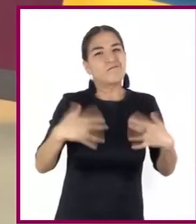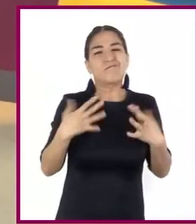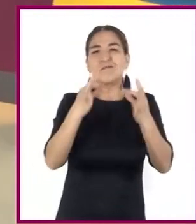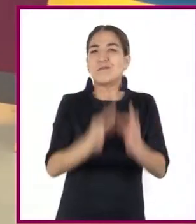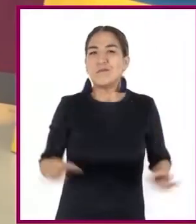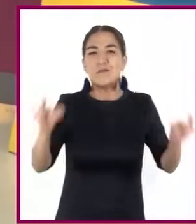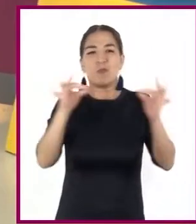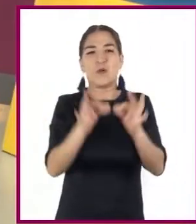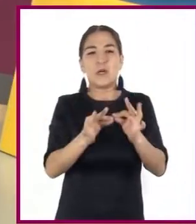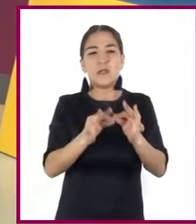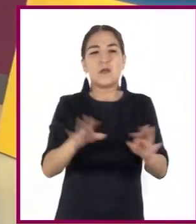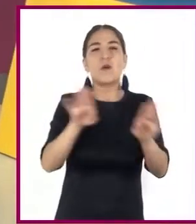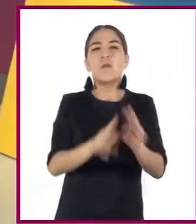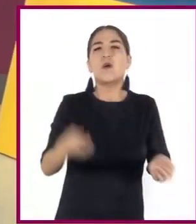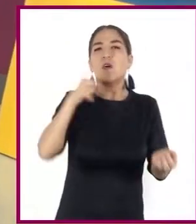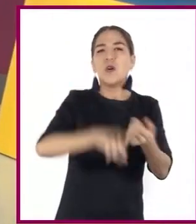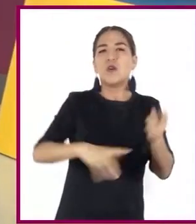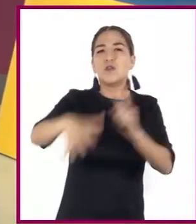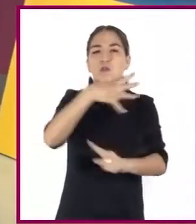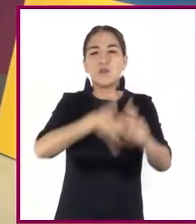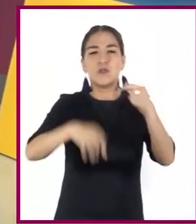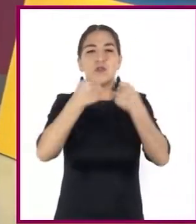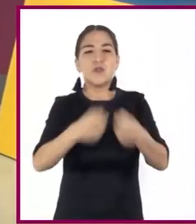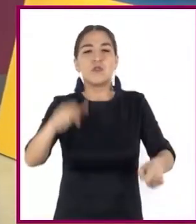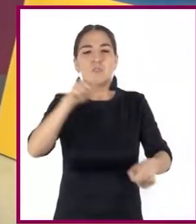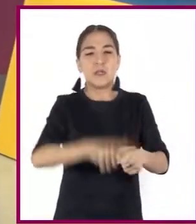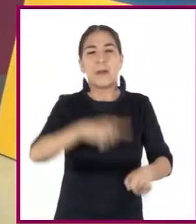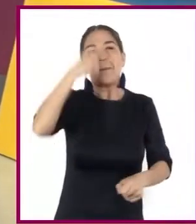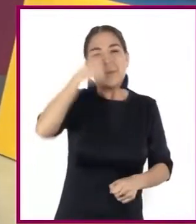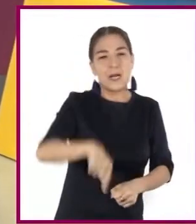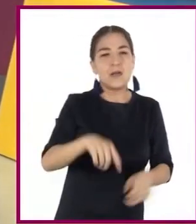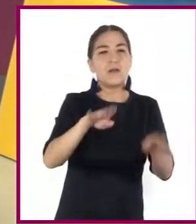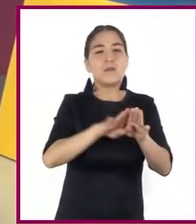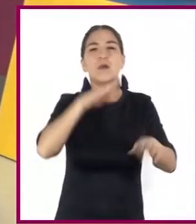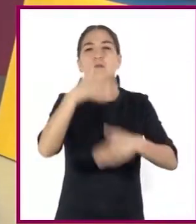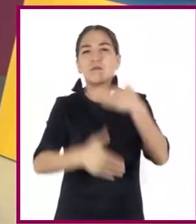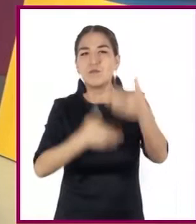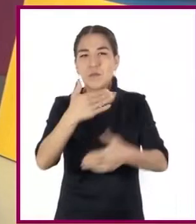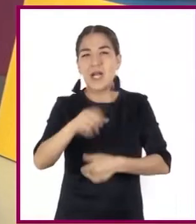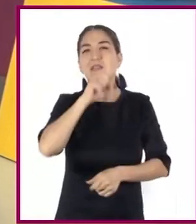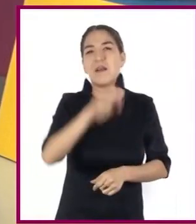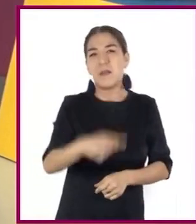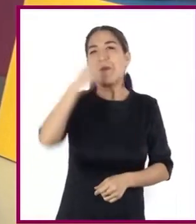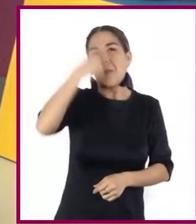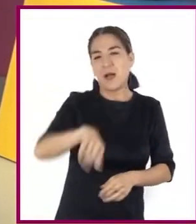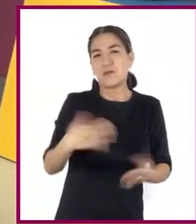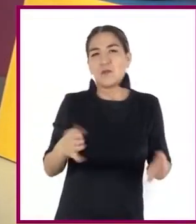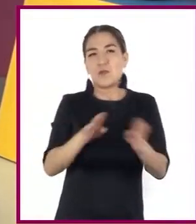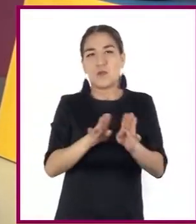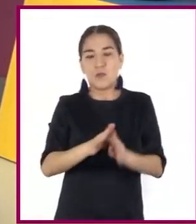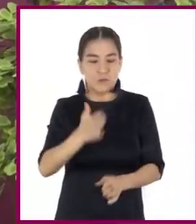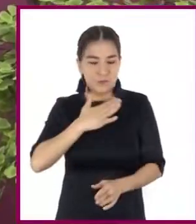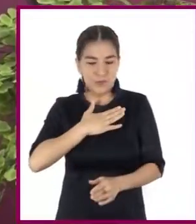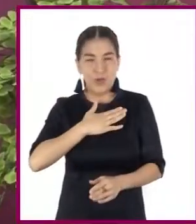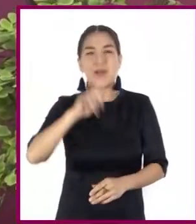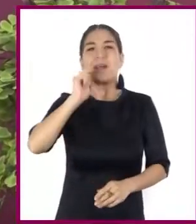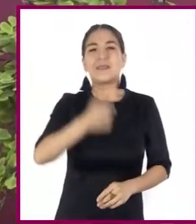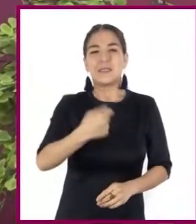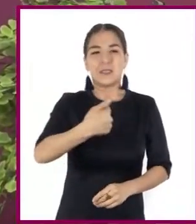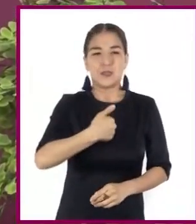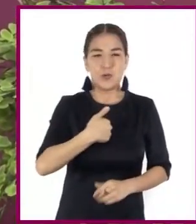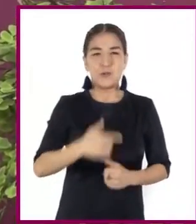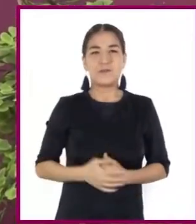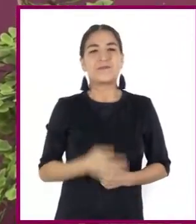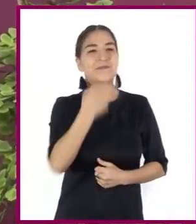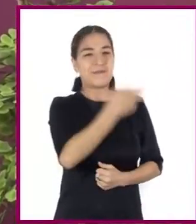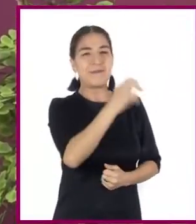importancia. Los contextos sociales forman parte de la conformación y construcción de nuestro yo. Así es,